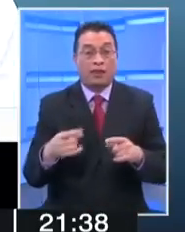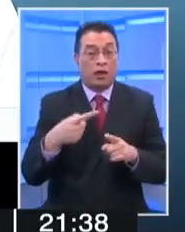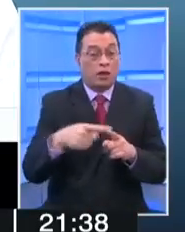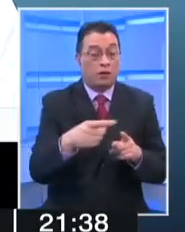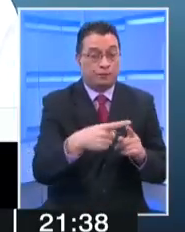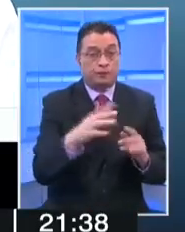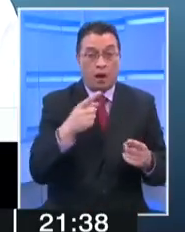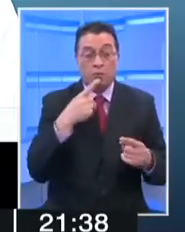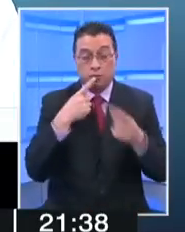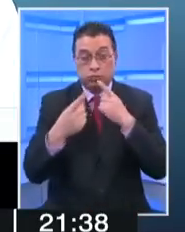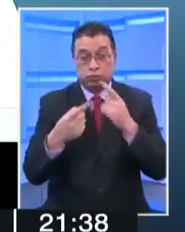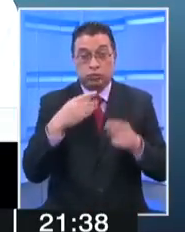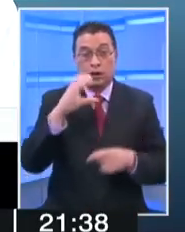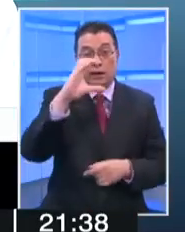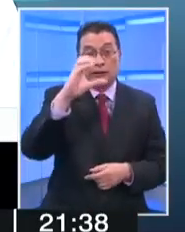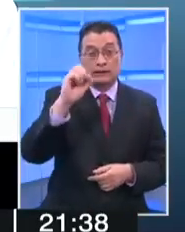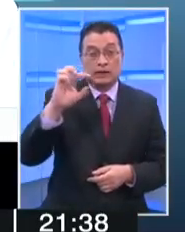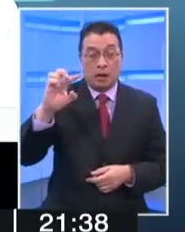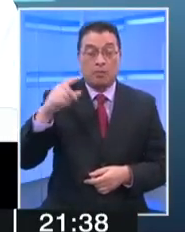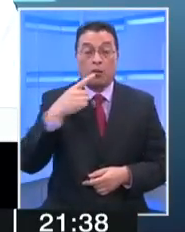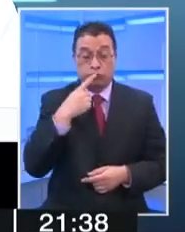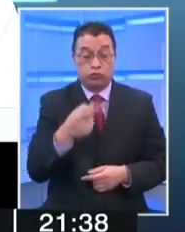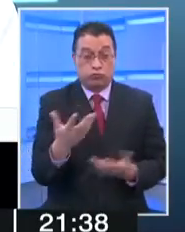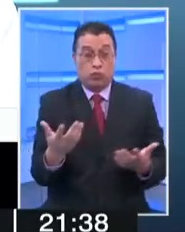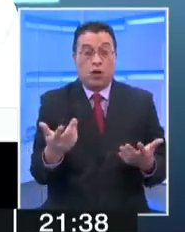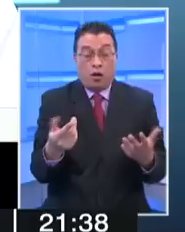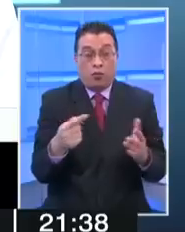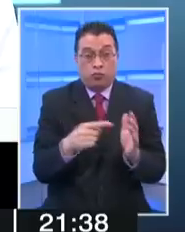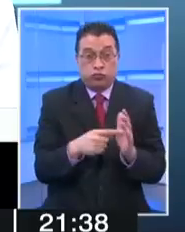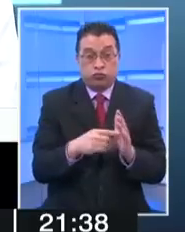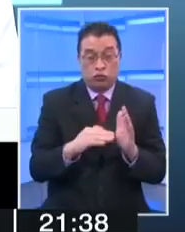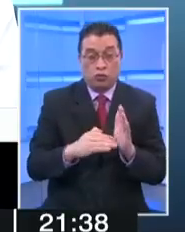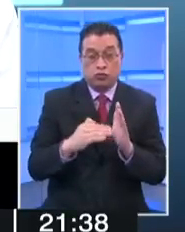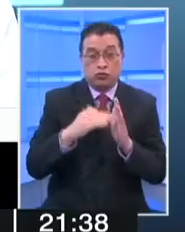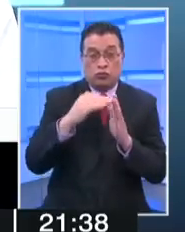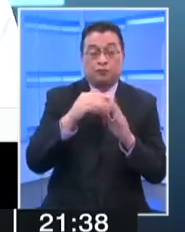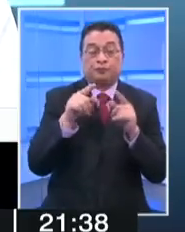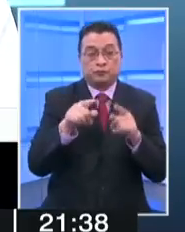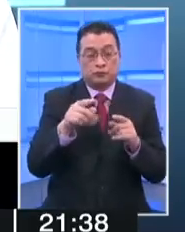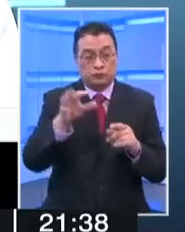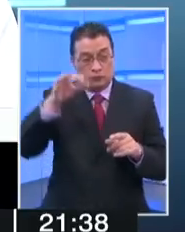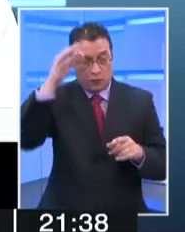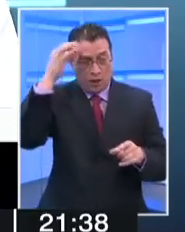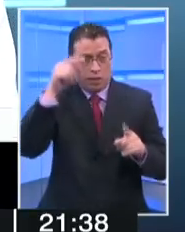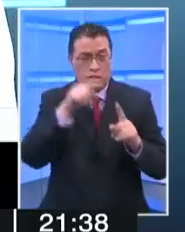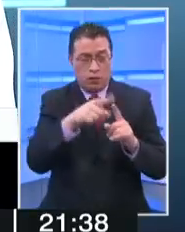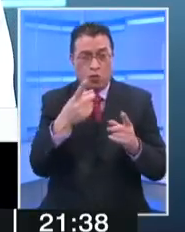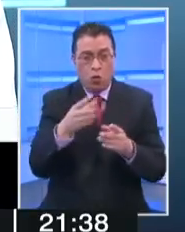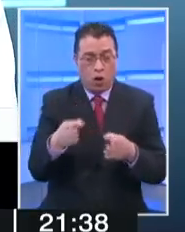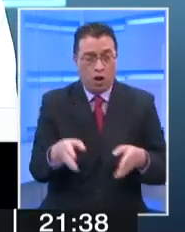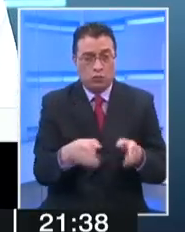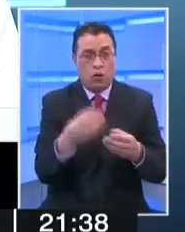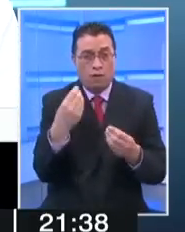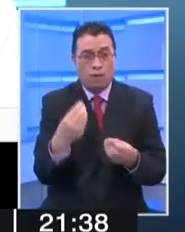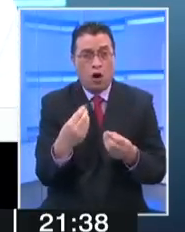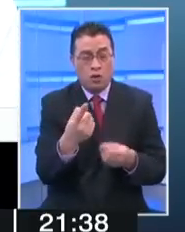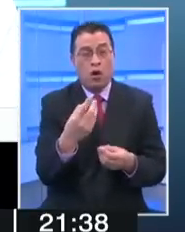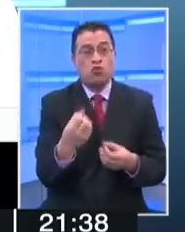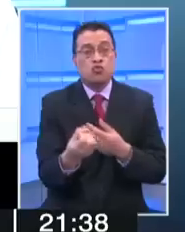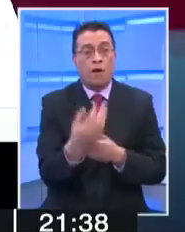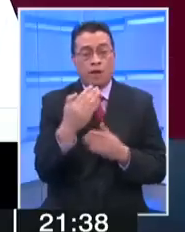dice la encuesta CP y uno no tiene por qué no entender que él es un candidato viable nueva mayoría